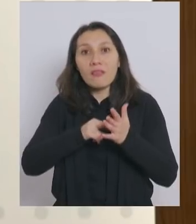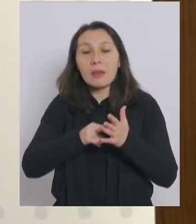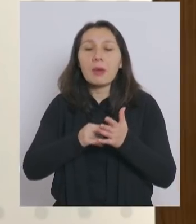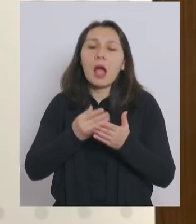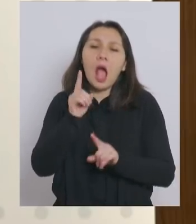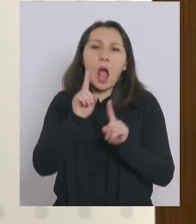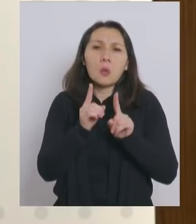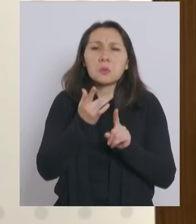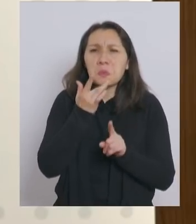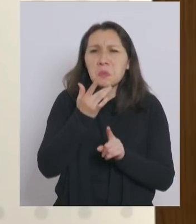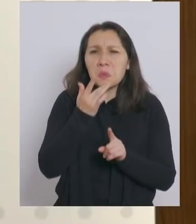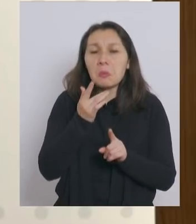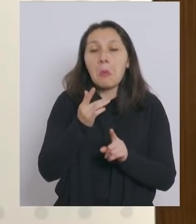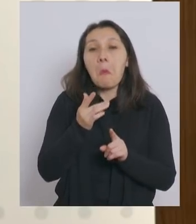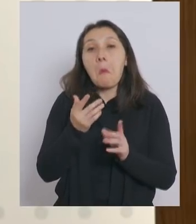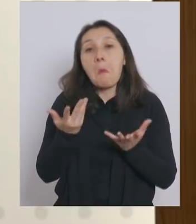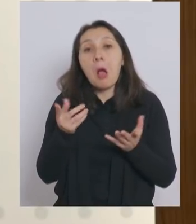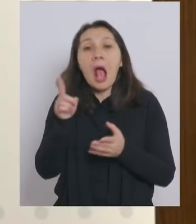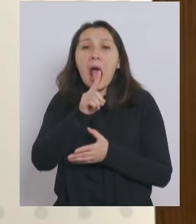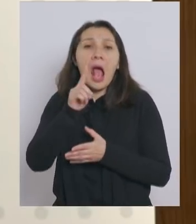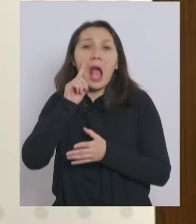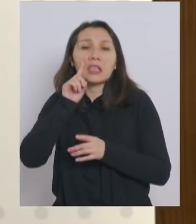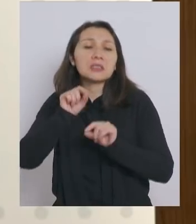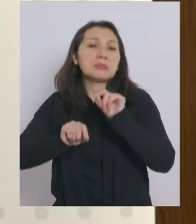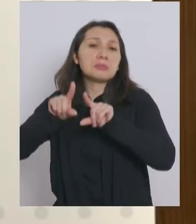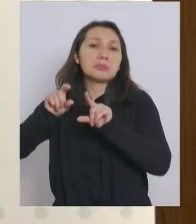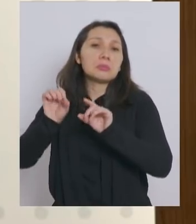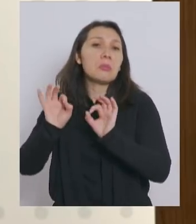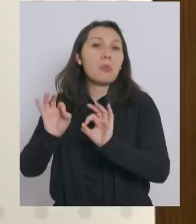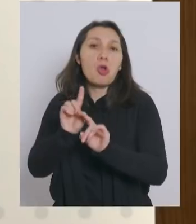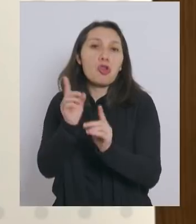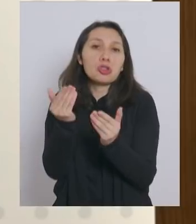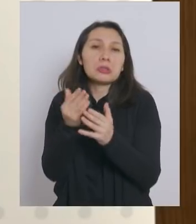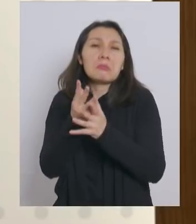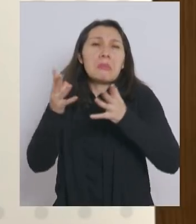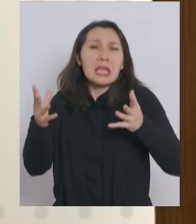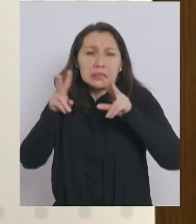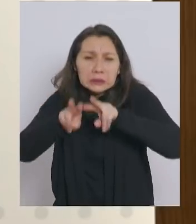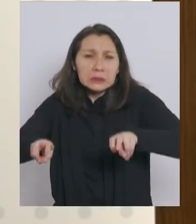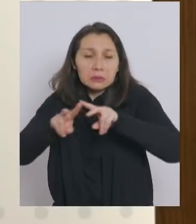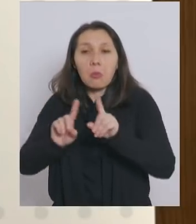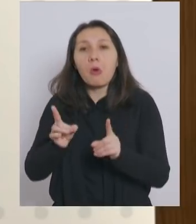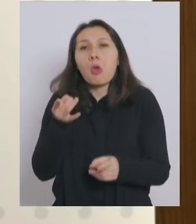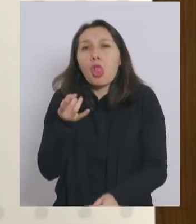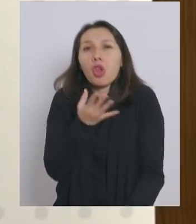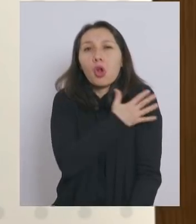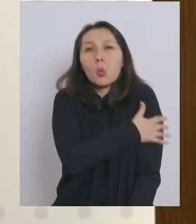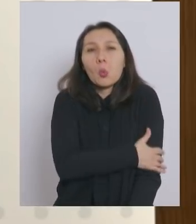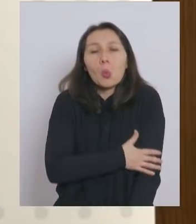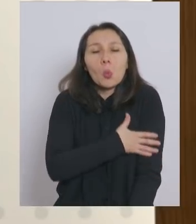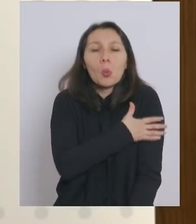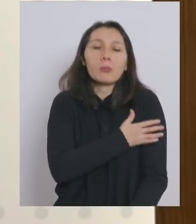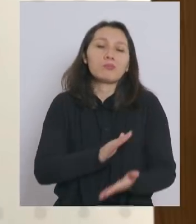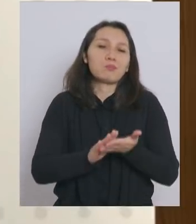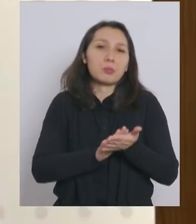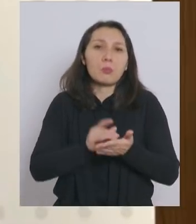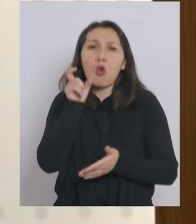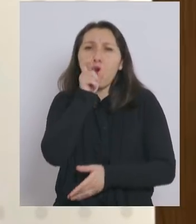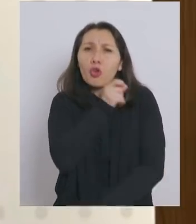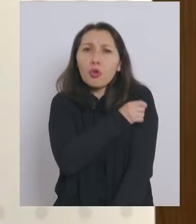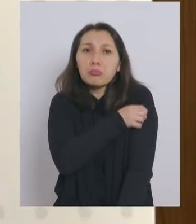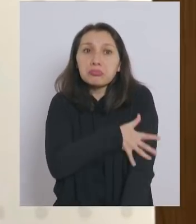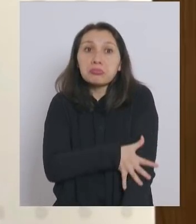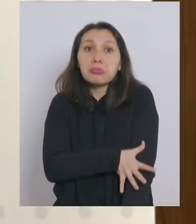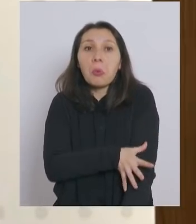que son tan leves que pasan a ser parte de una estadística y que no requieren mayor investigación. El dolor en el brazo, el enrojecimiento,